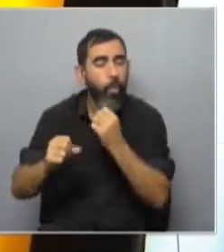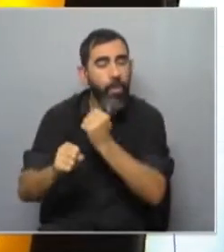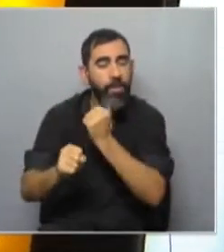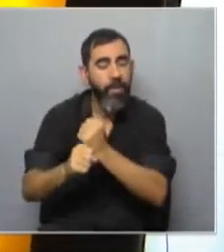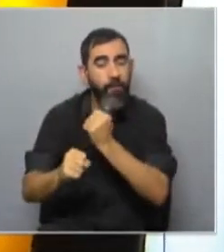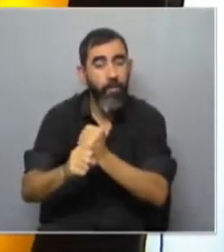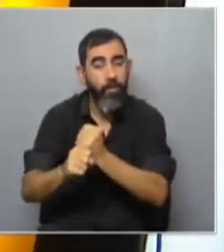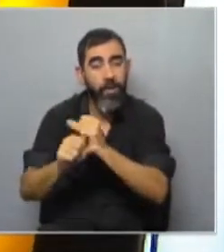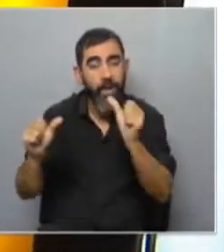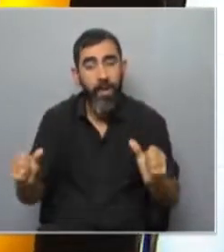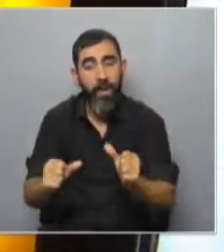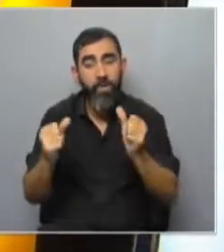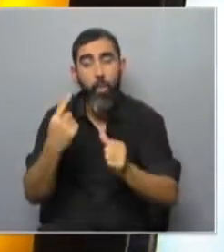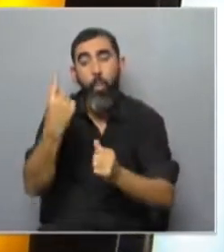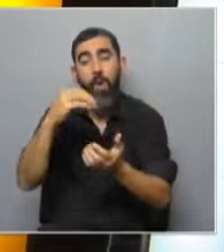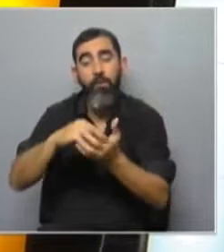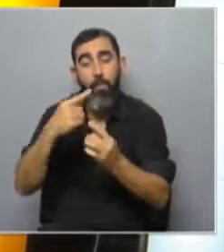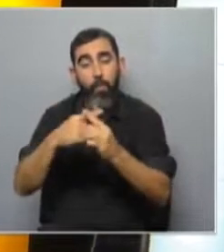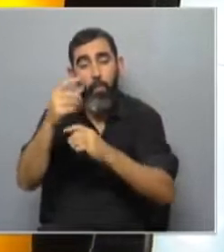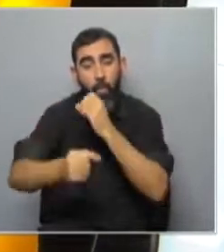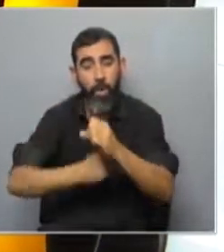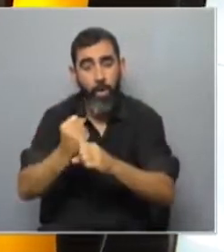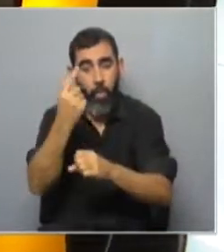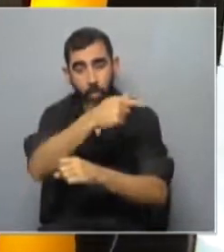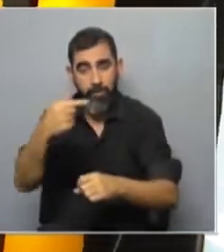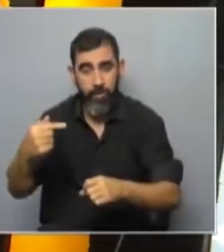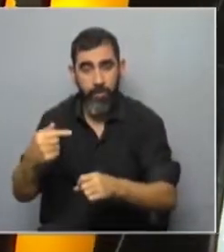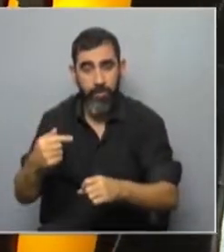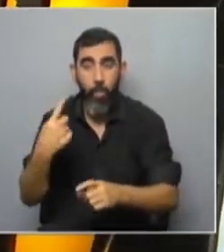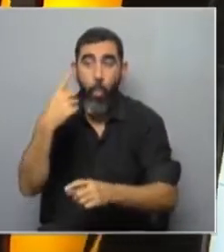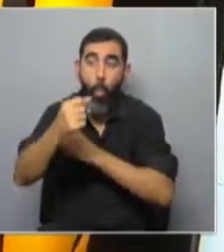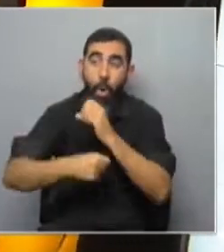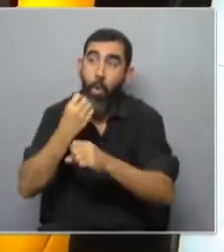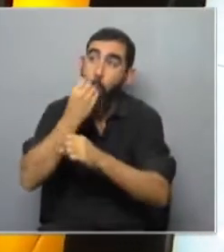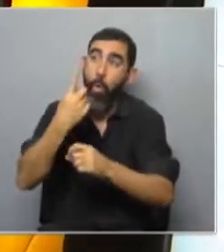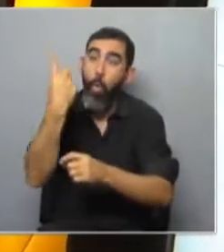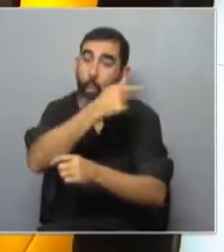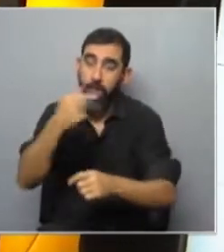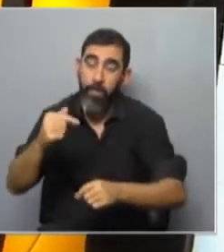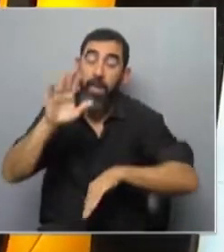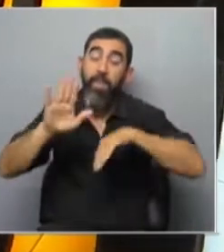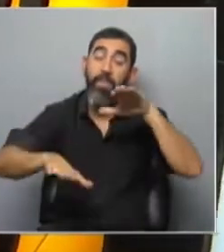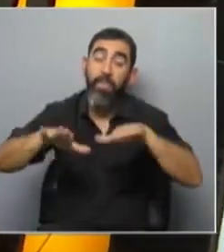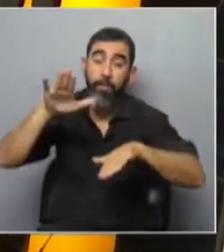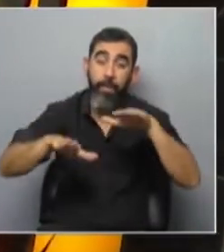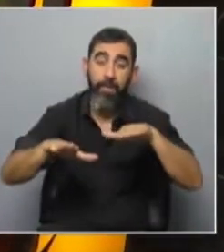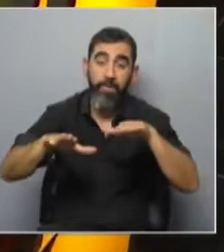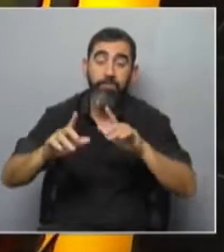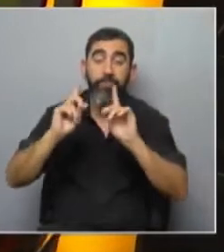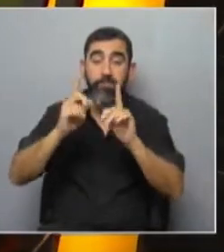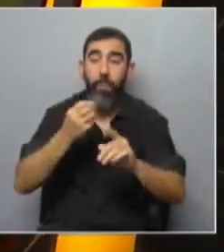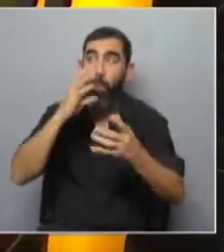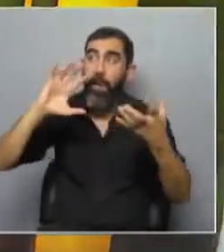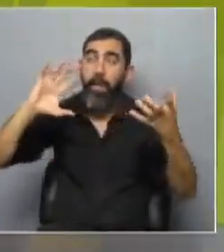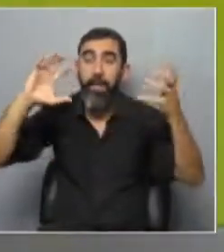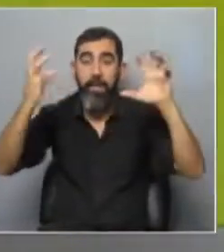que se hace una semana al año cuando se puede. En un año bueno se hace una semana al año, porque dependemos de que nos acompañe el buen